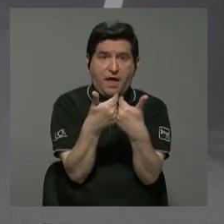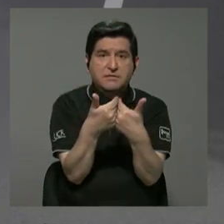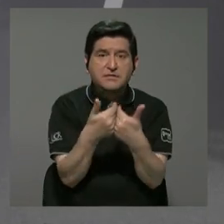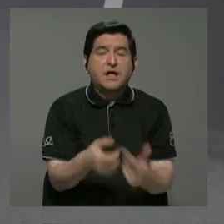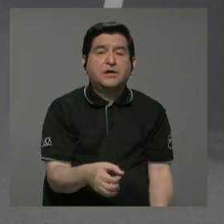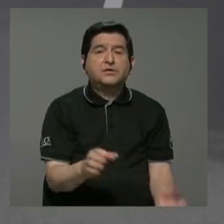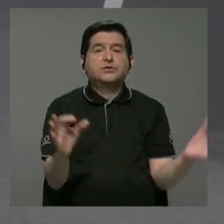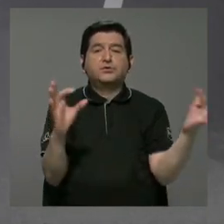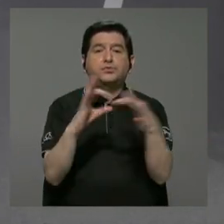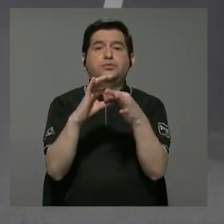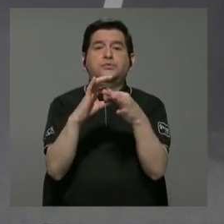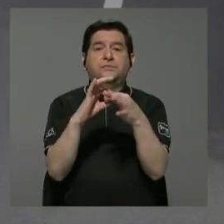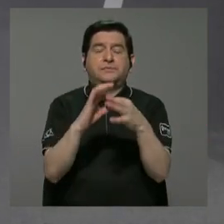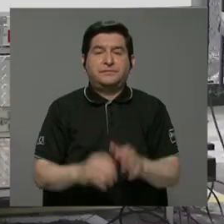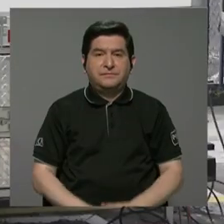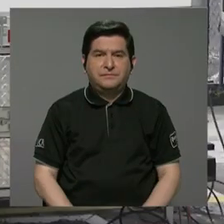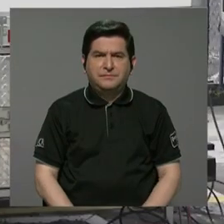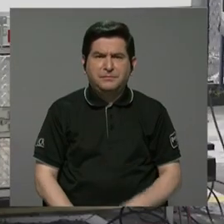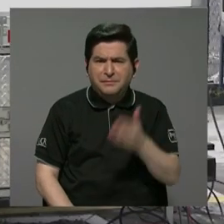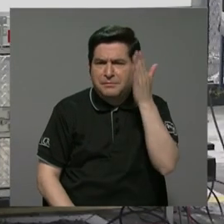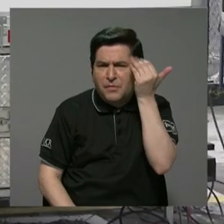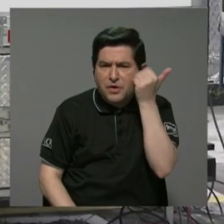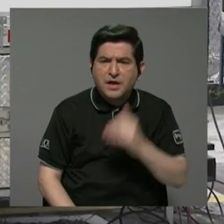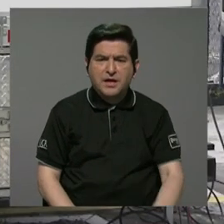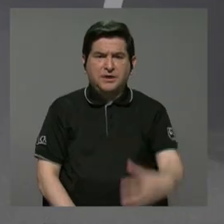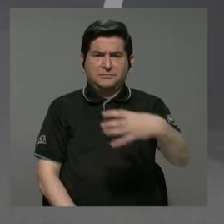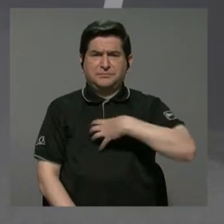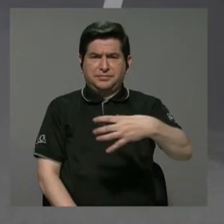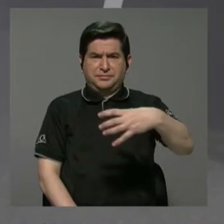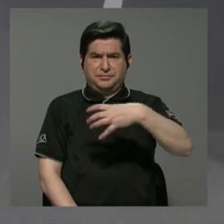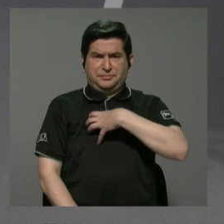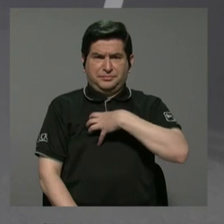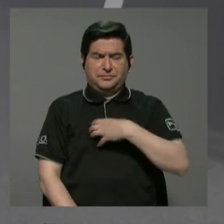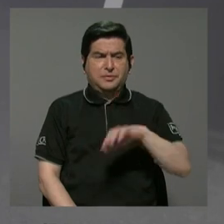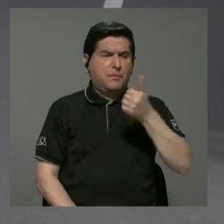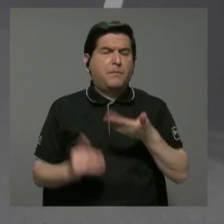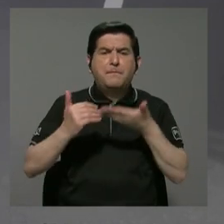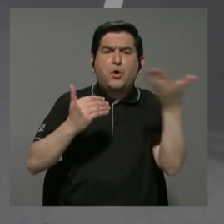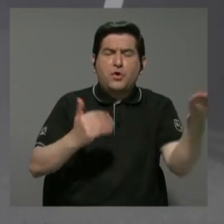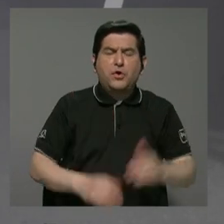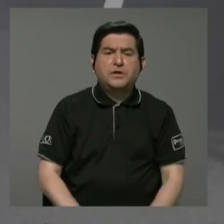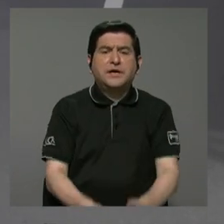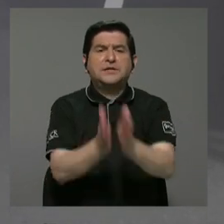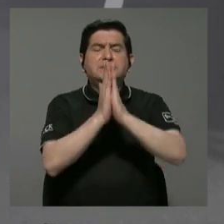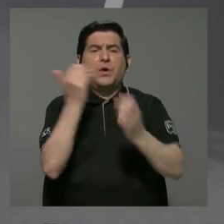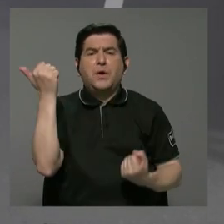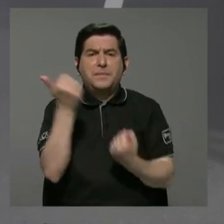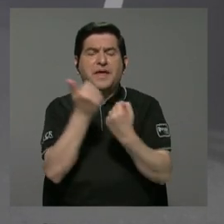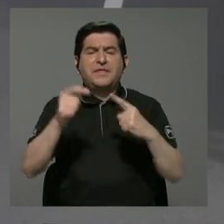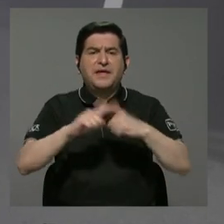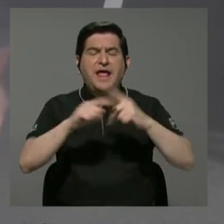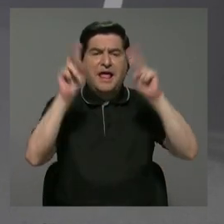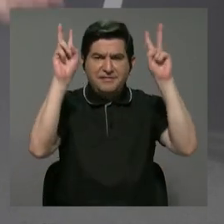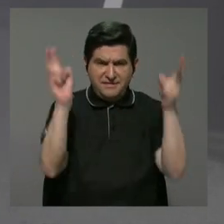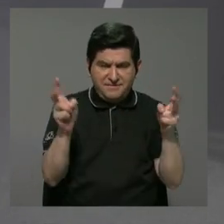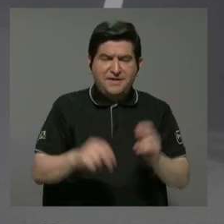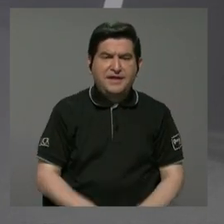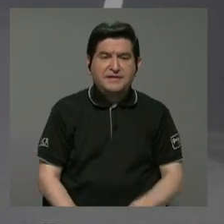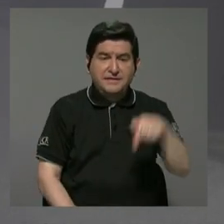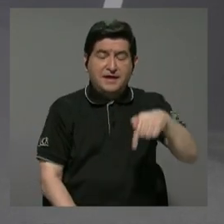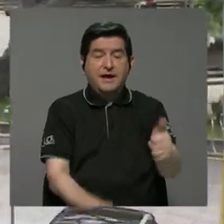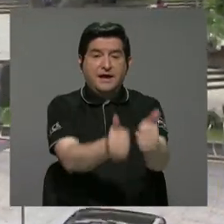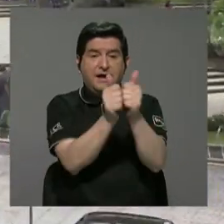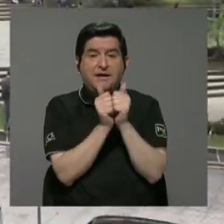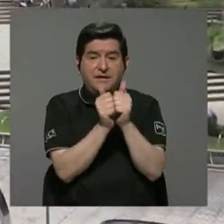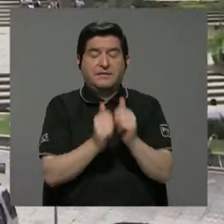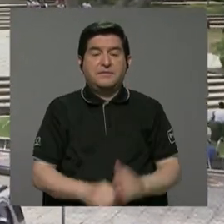están uniendo para protestar por otras cosas o para pedir apoyo por otros temas. Y por eso está con